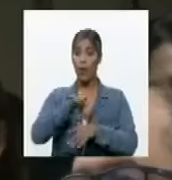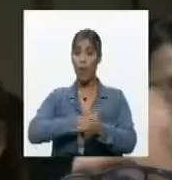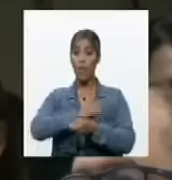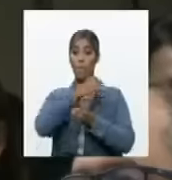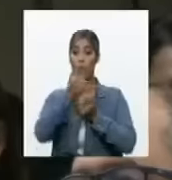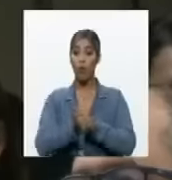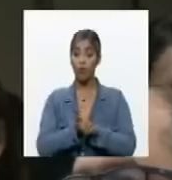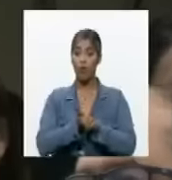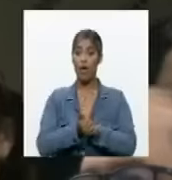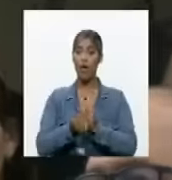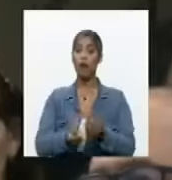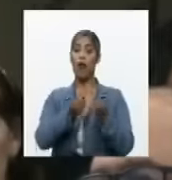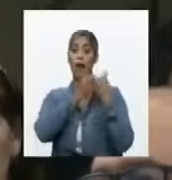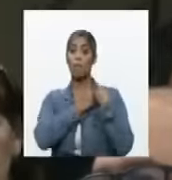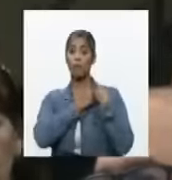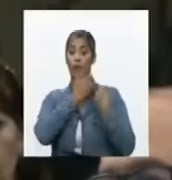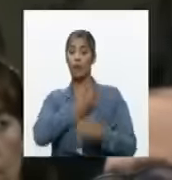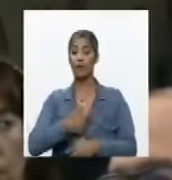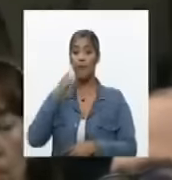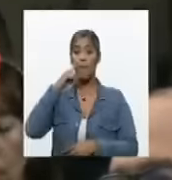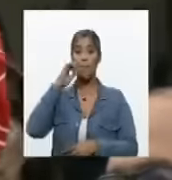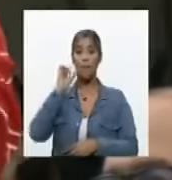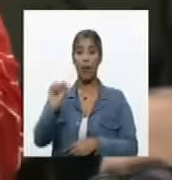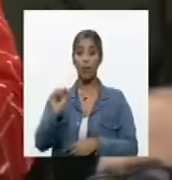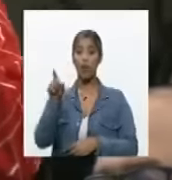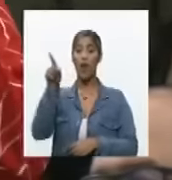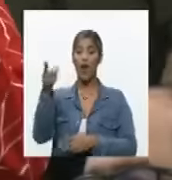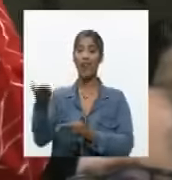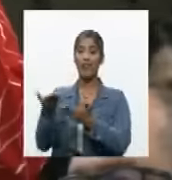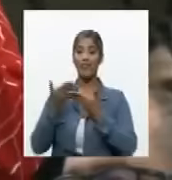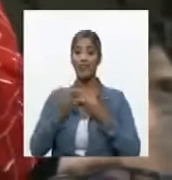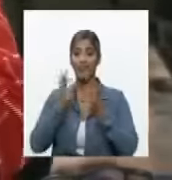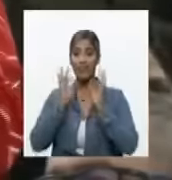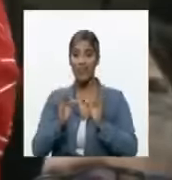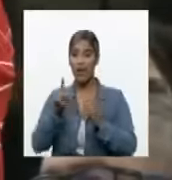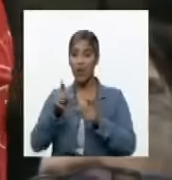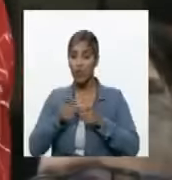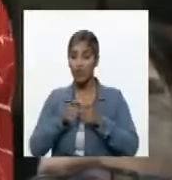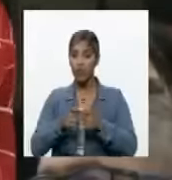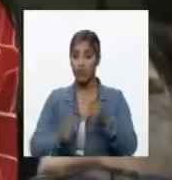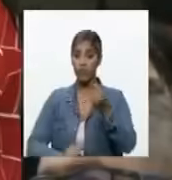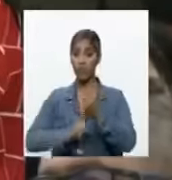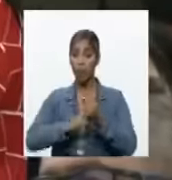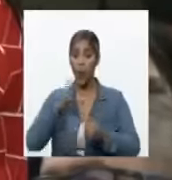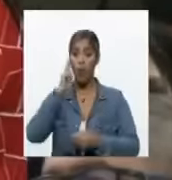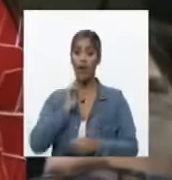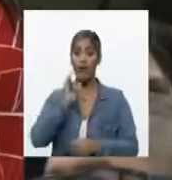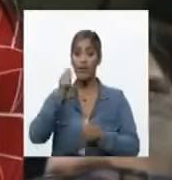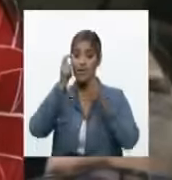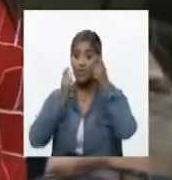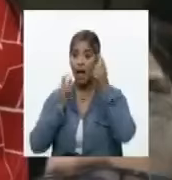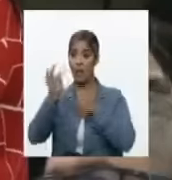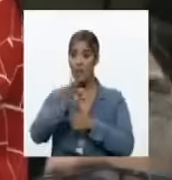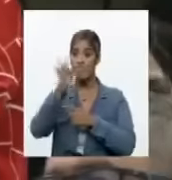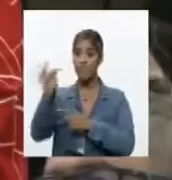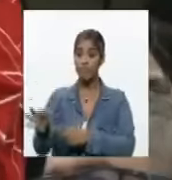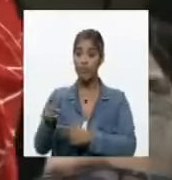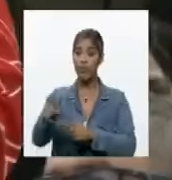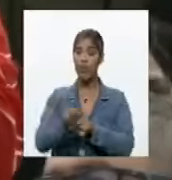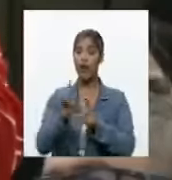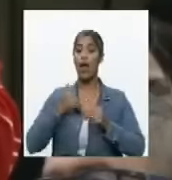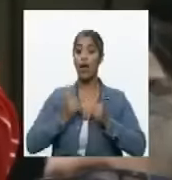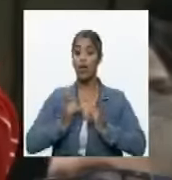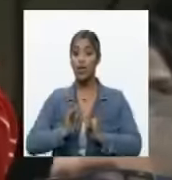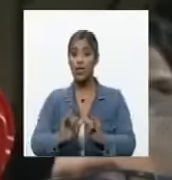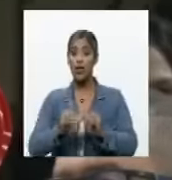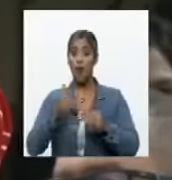que está en manos del presidente Nicolás Maduro, que es el que nos garantiza que es bolivariano y profundamente chavista, y es el que nos garantiza que nuestros hijos